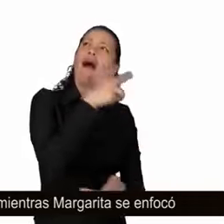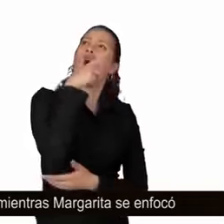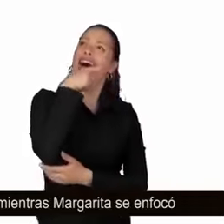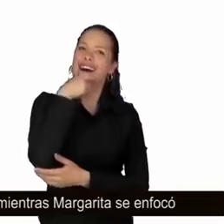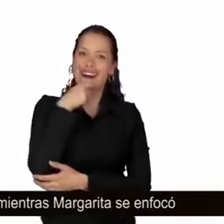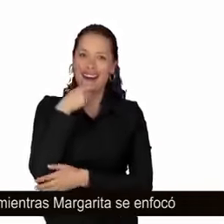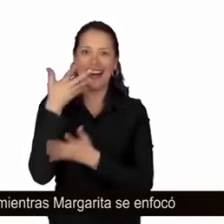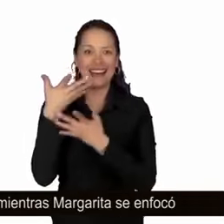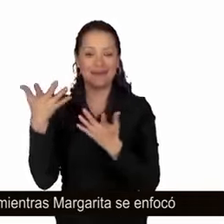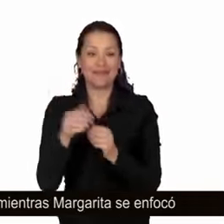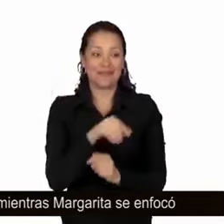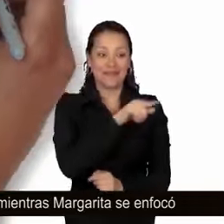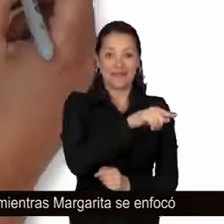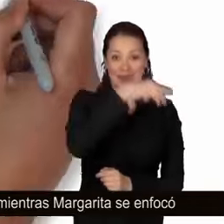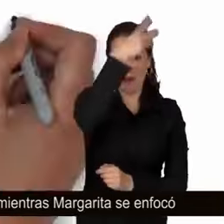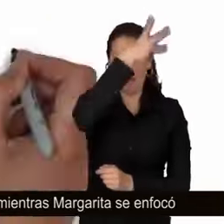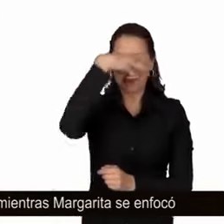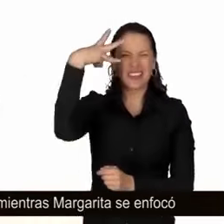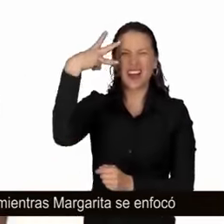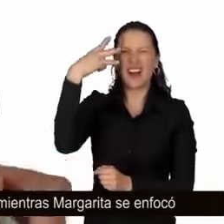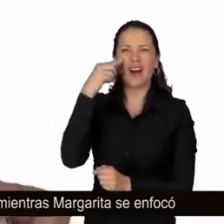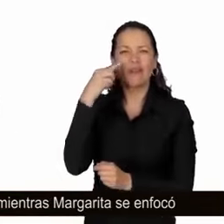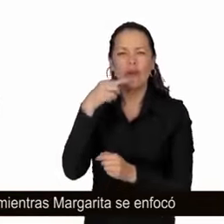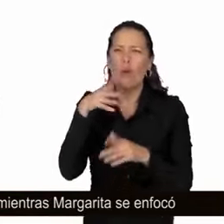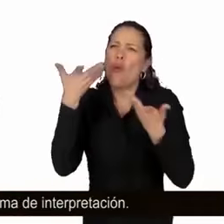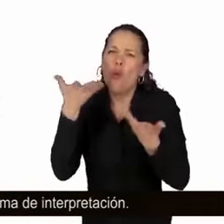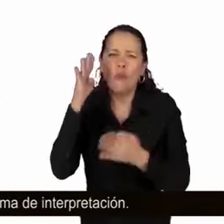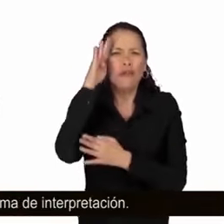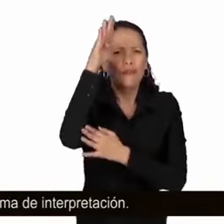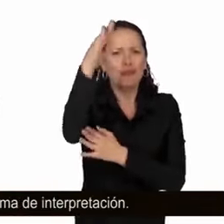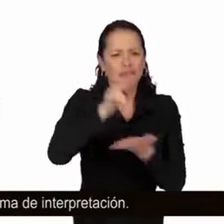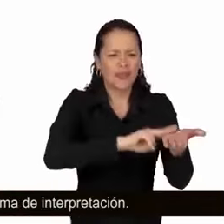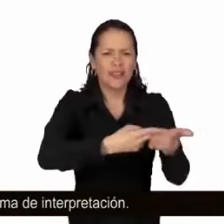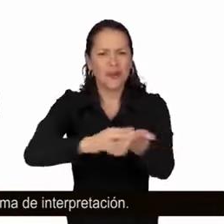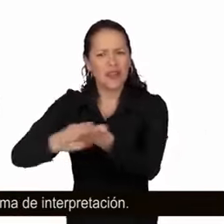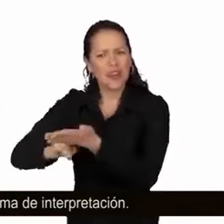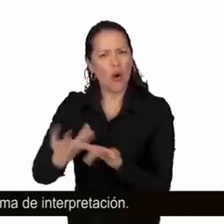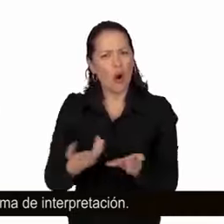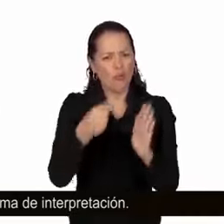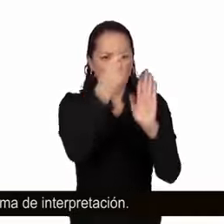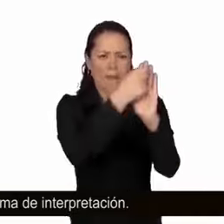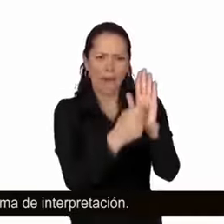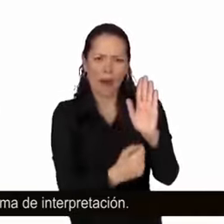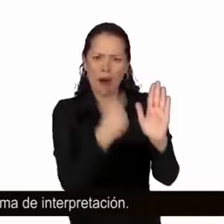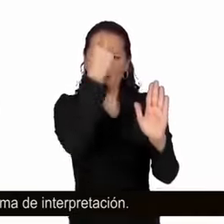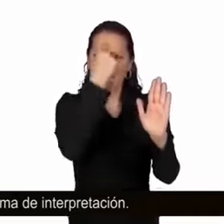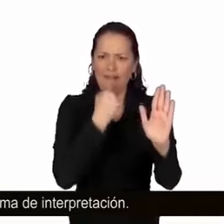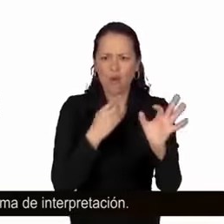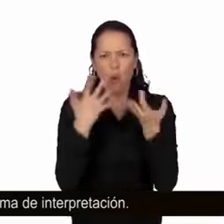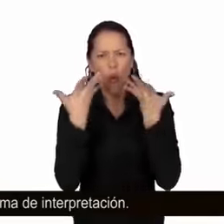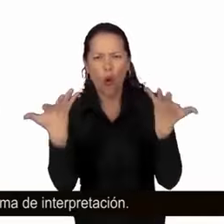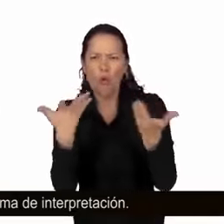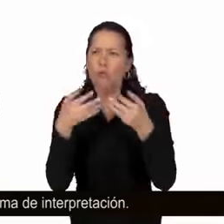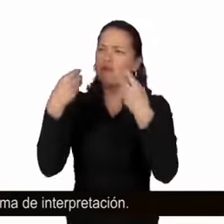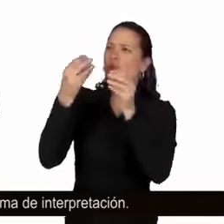consignaba toda esta información, mientras Margarita se enfocó en lo relacionado al programa de